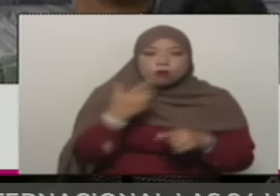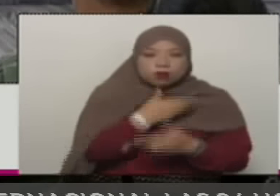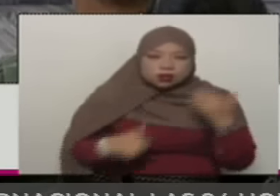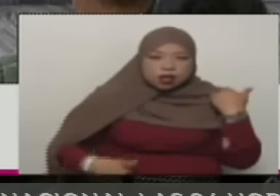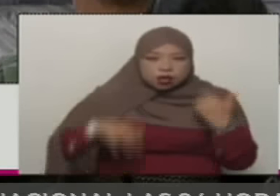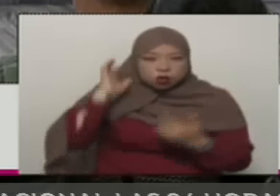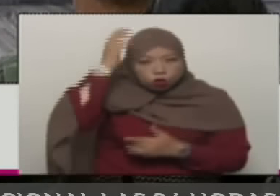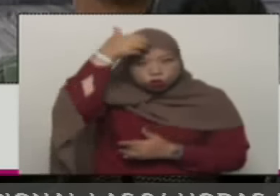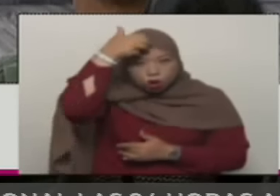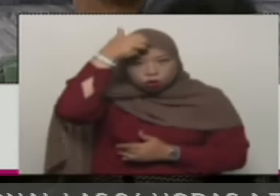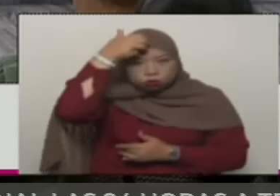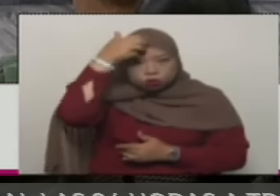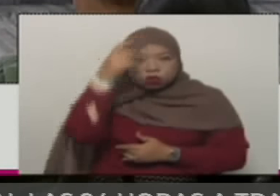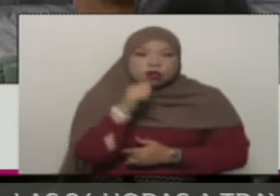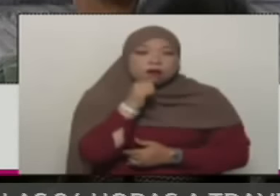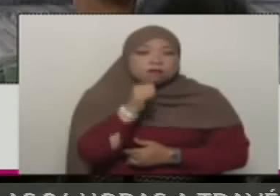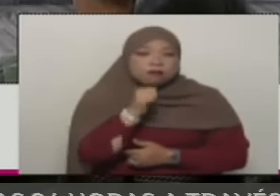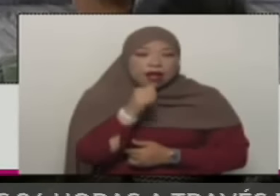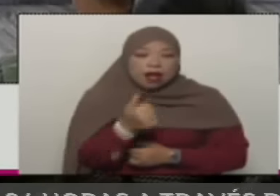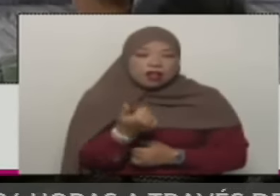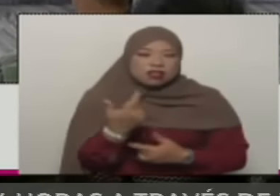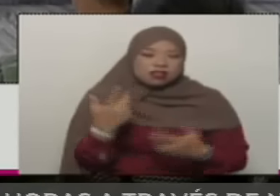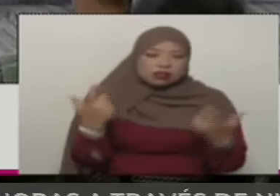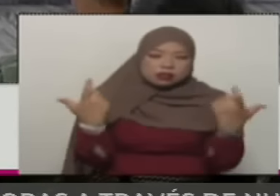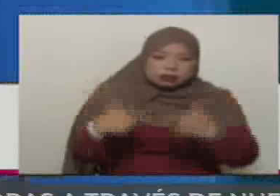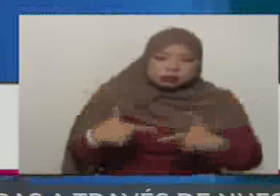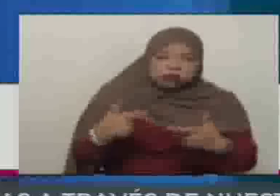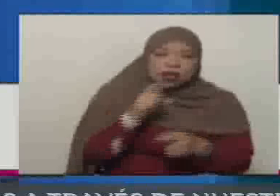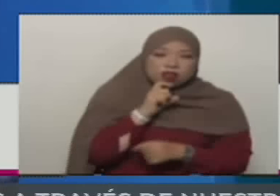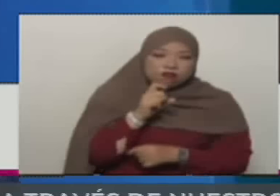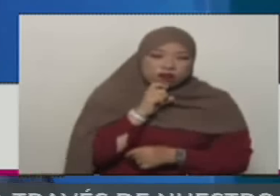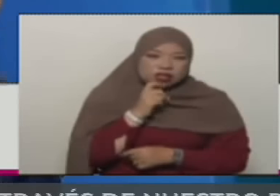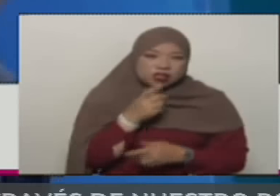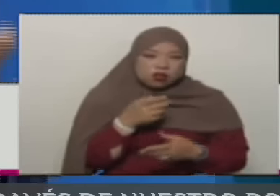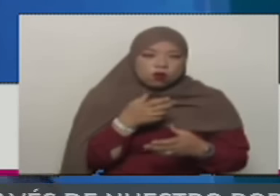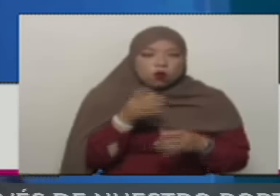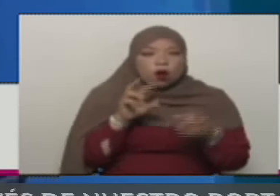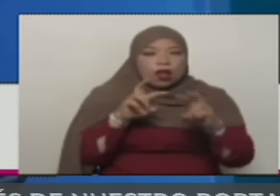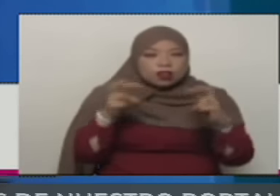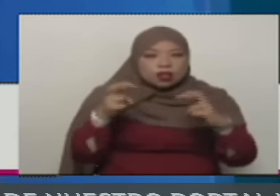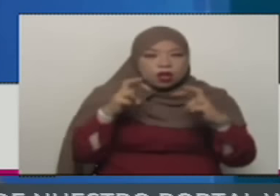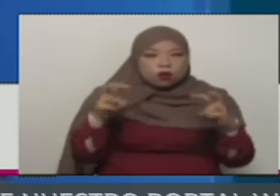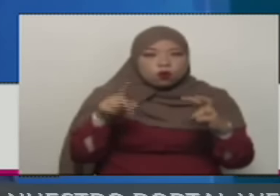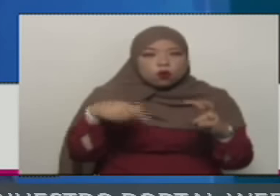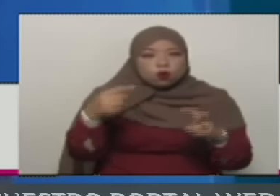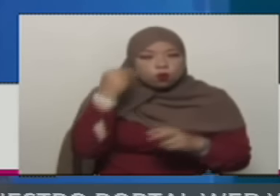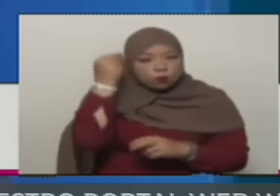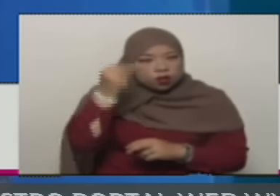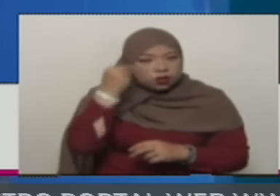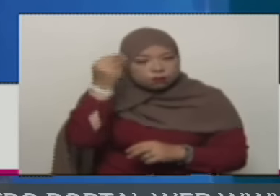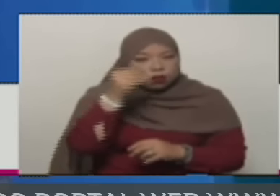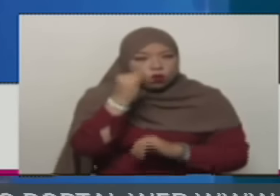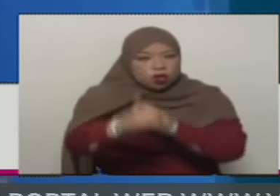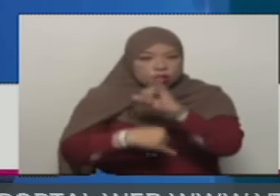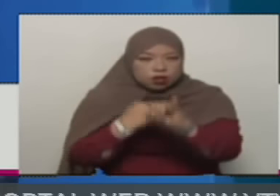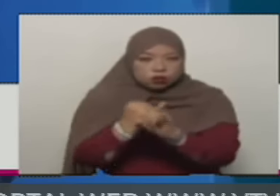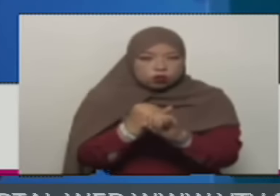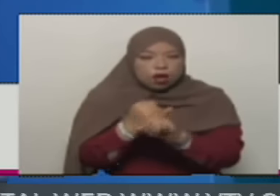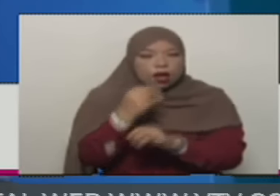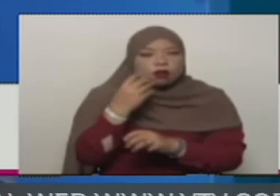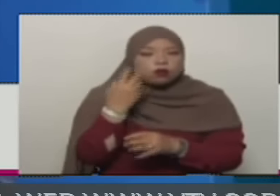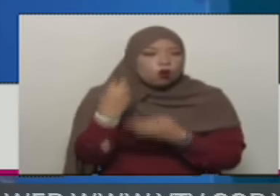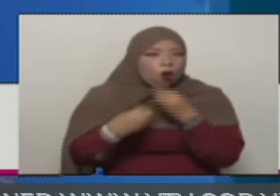en decadencia, por eso. Ahora están viendo a ver cómo se reacomodan. Son temas que te dejo para el análisis de ustedes.